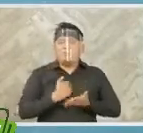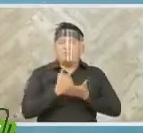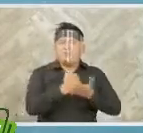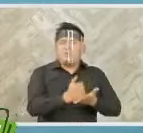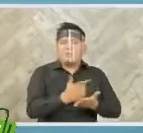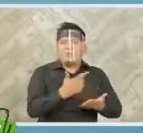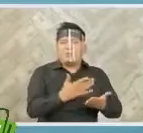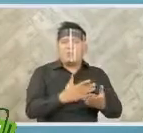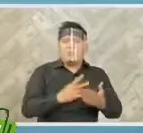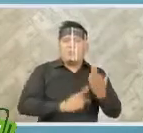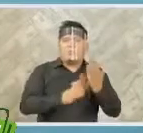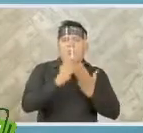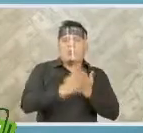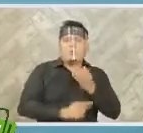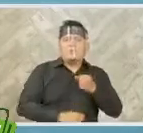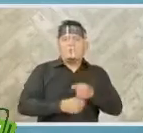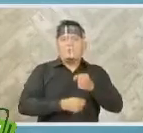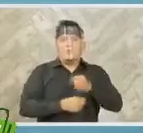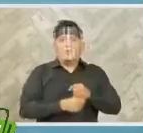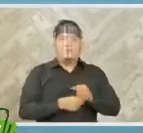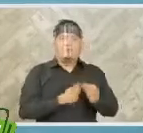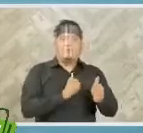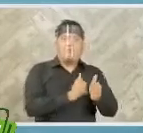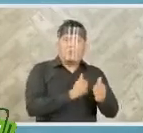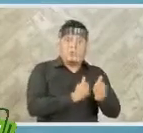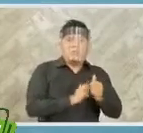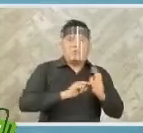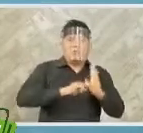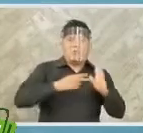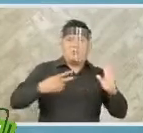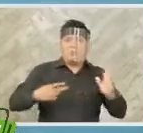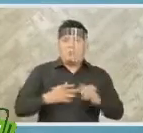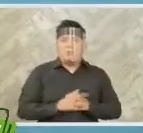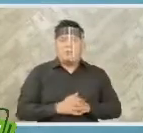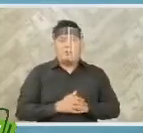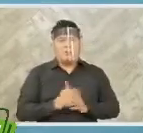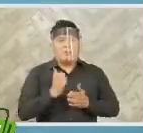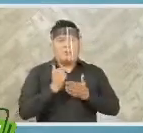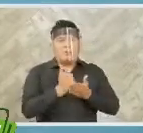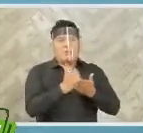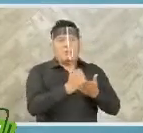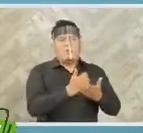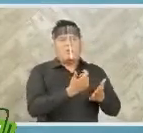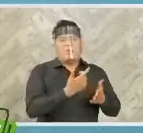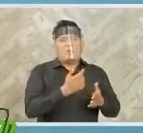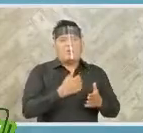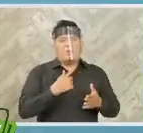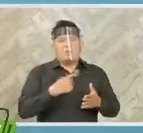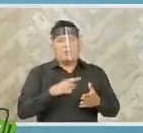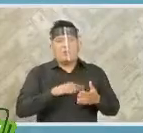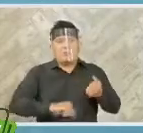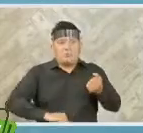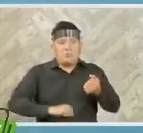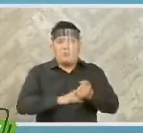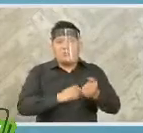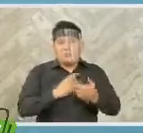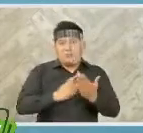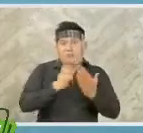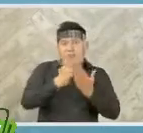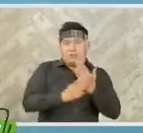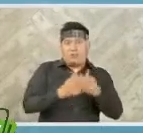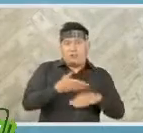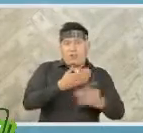proyectos productivos, en temas de asistencia técnica, en temas de apoyo a todas las debilidades que de pronto sus proyectos que ya venían